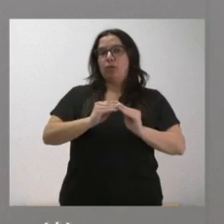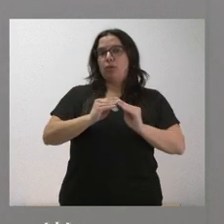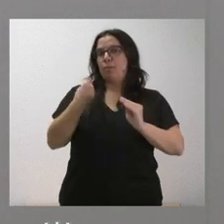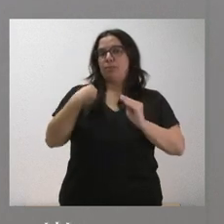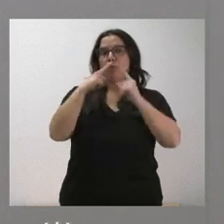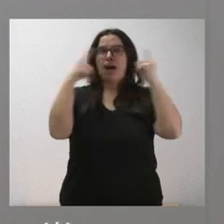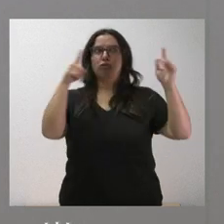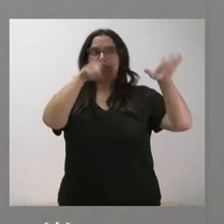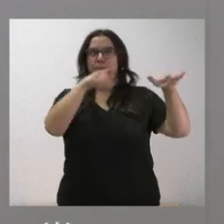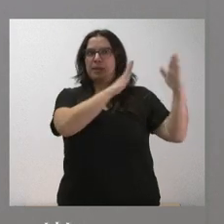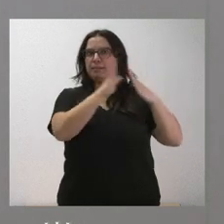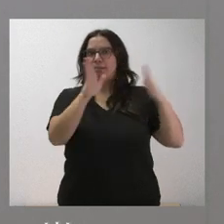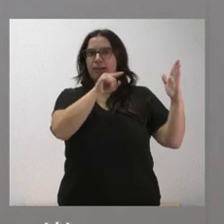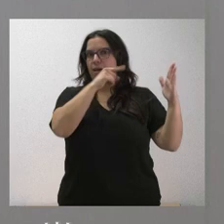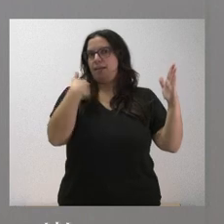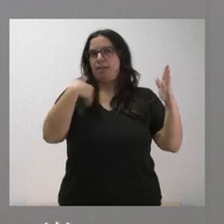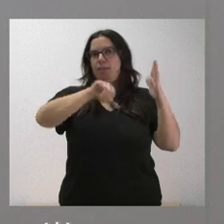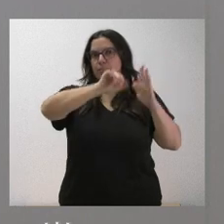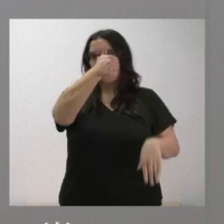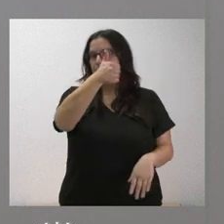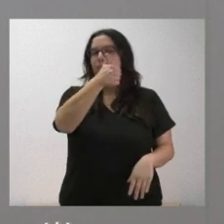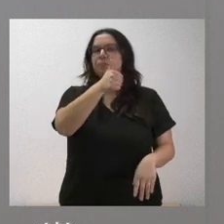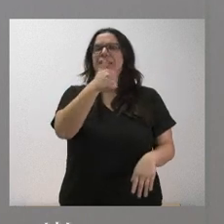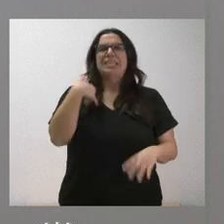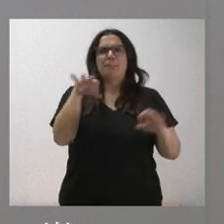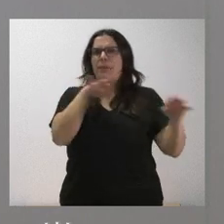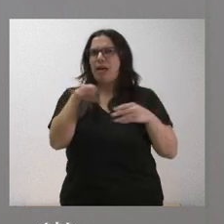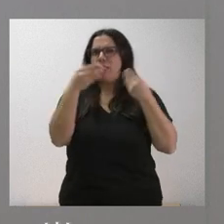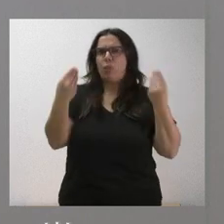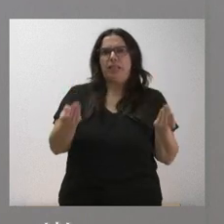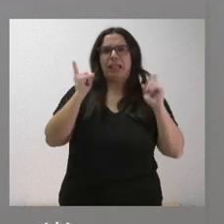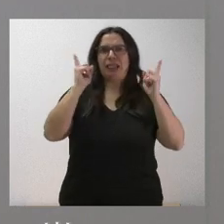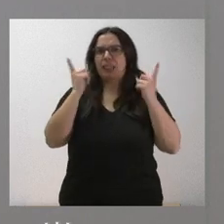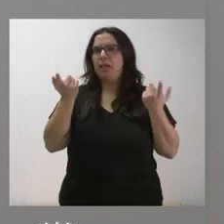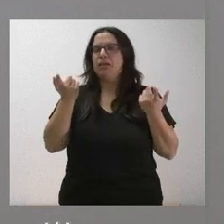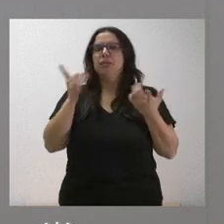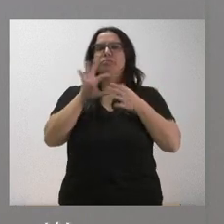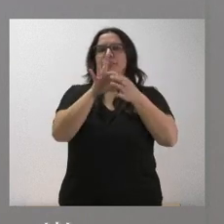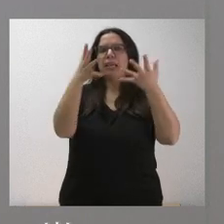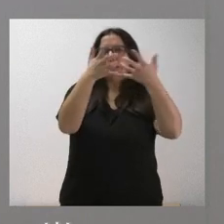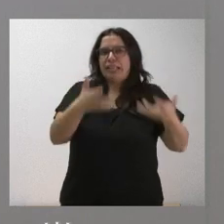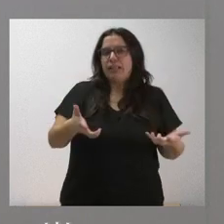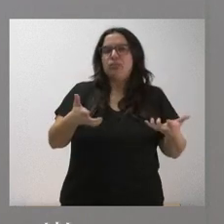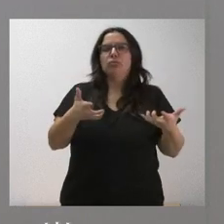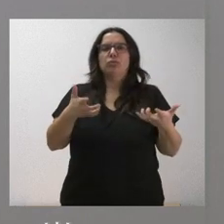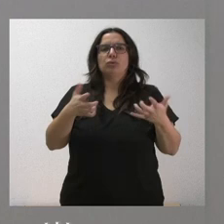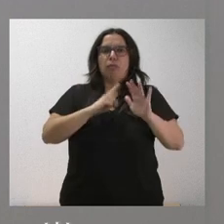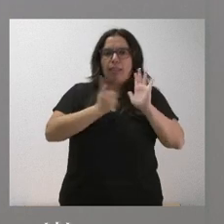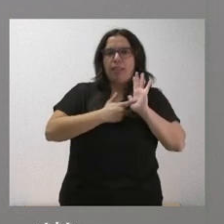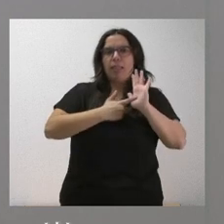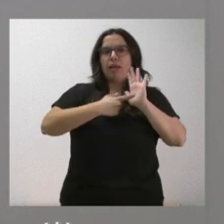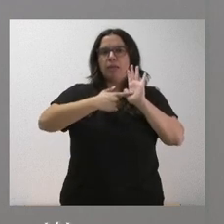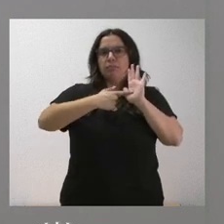año teníamos ya muy preparada tanto la documentación relativa al texto articulado como